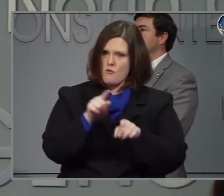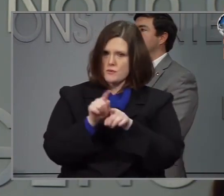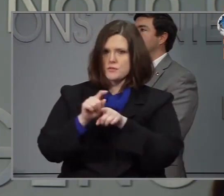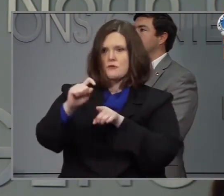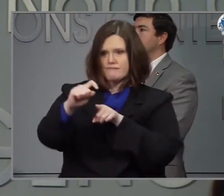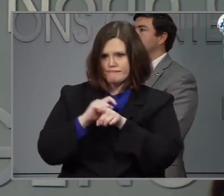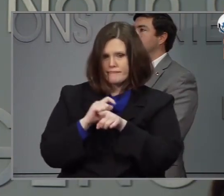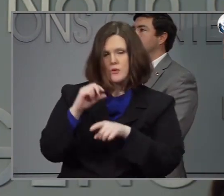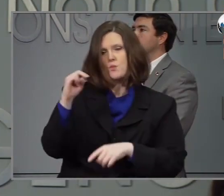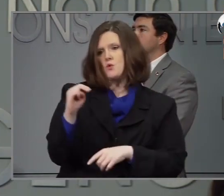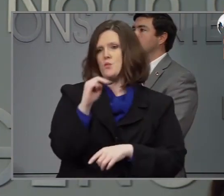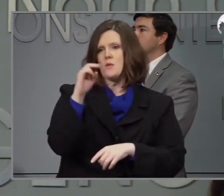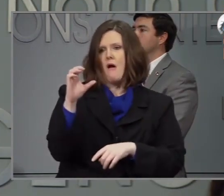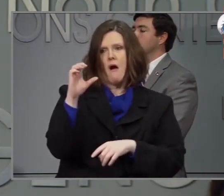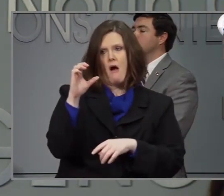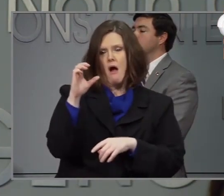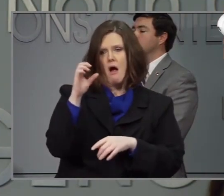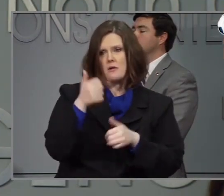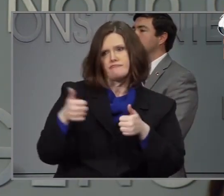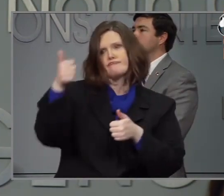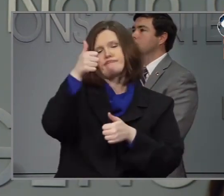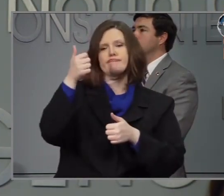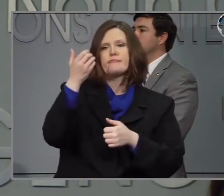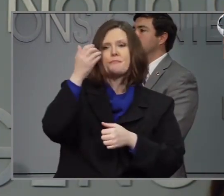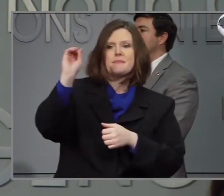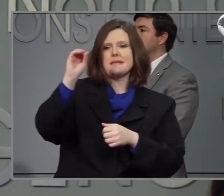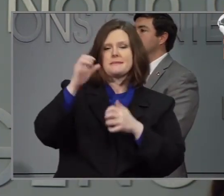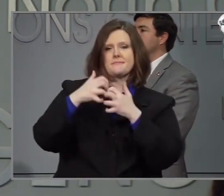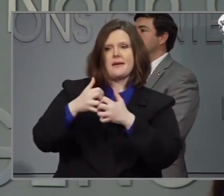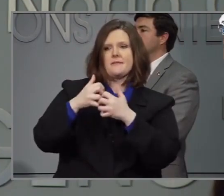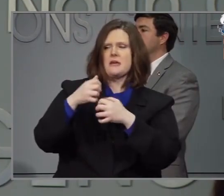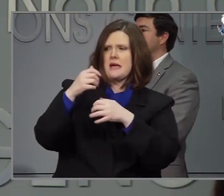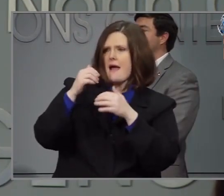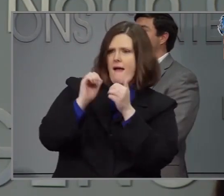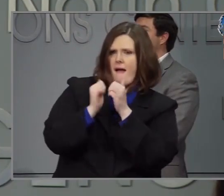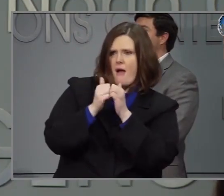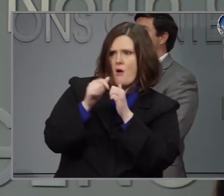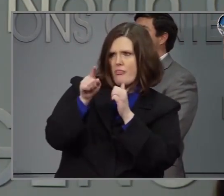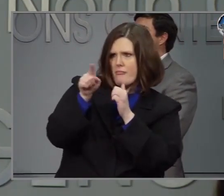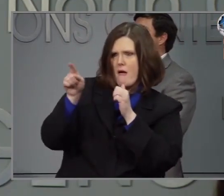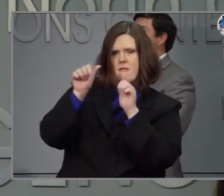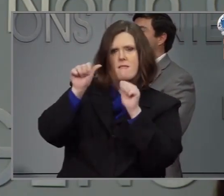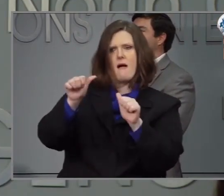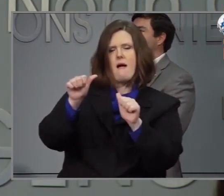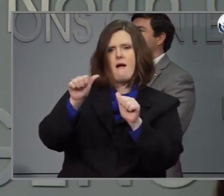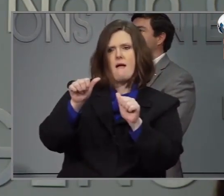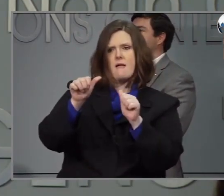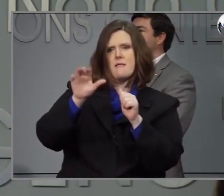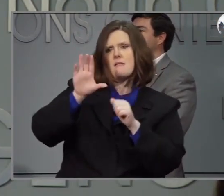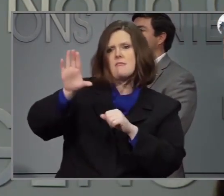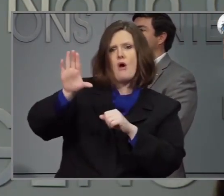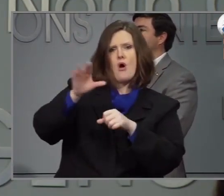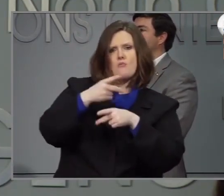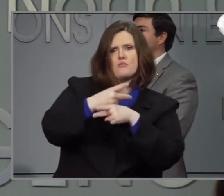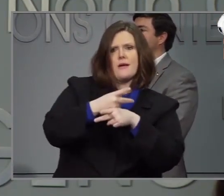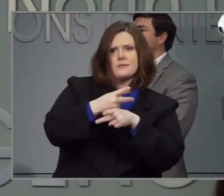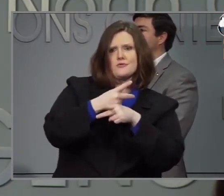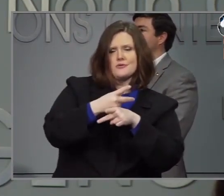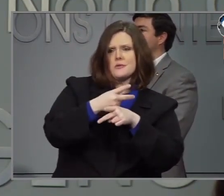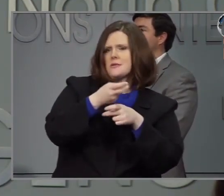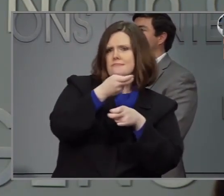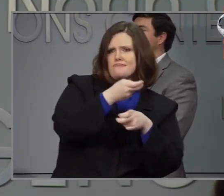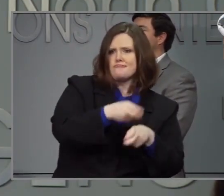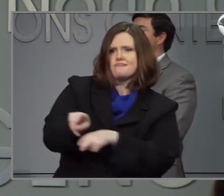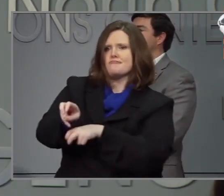llamadas con los principales fabricantes en carolina del norte para conversar entre otras cosas cómo pueden ellos